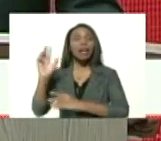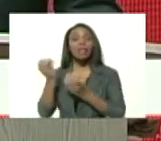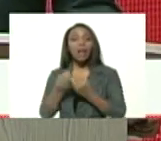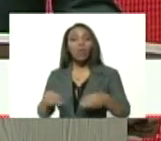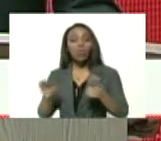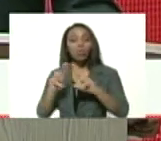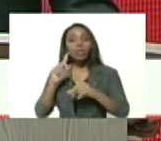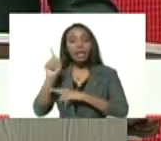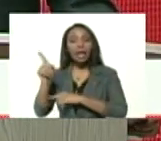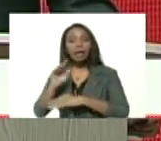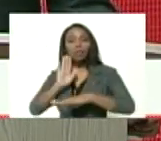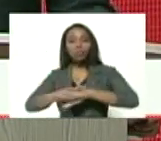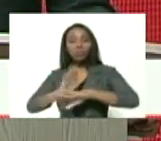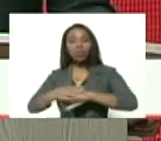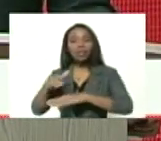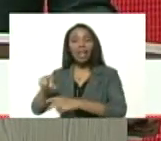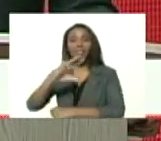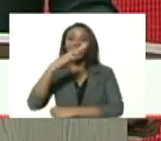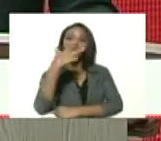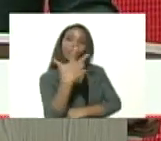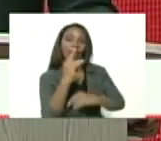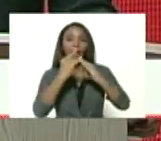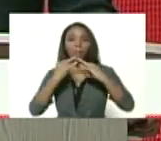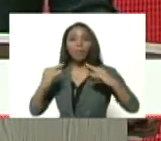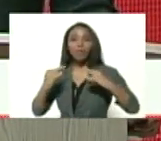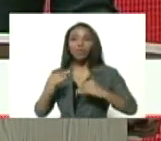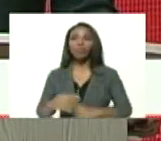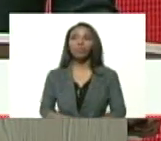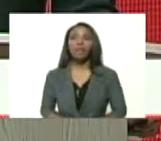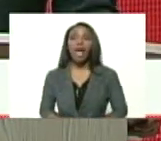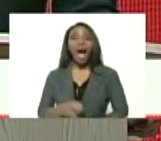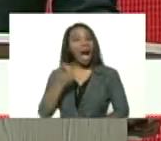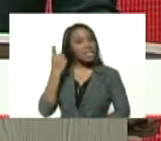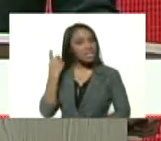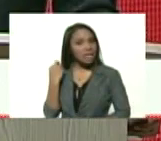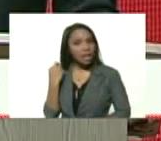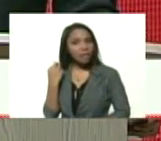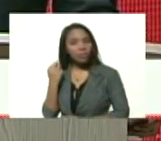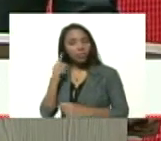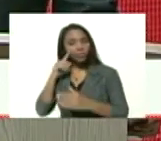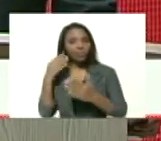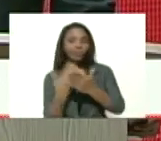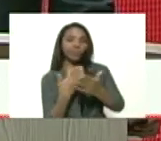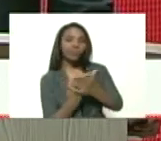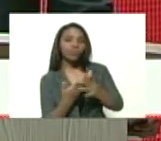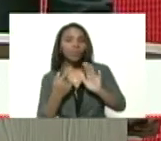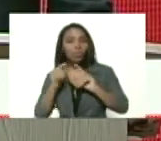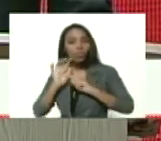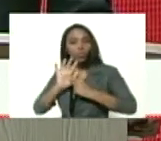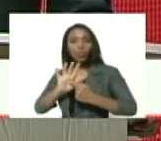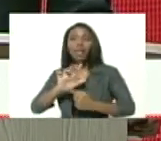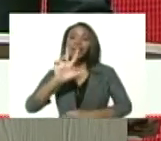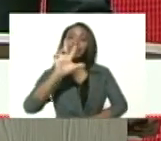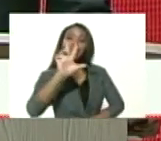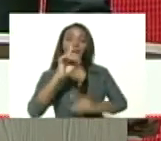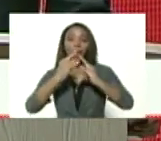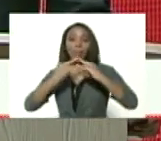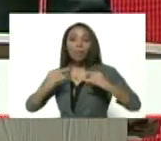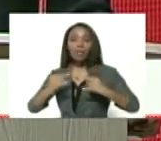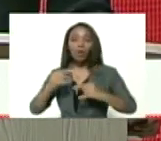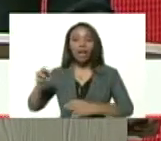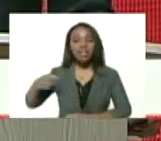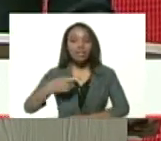dirección y las coordenadas de 3 campamentos. Ayer presentamos que había 3 campamentos en Río